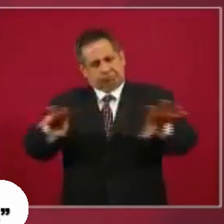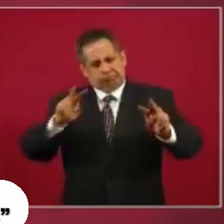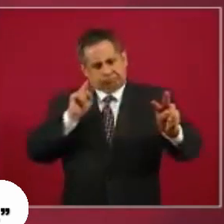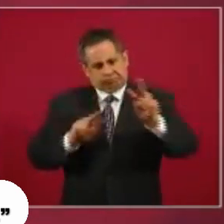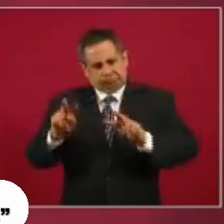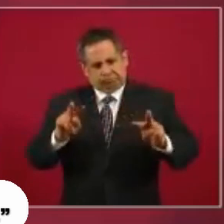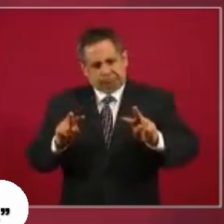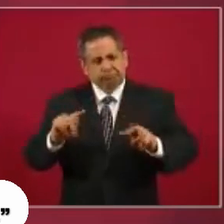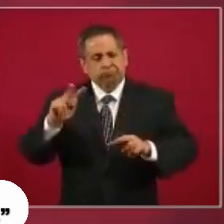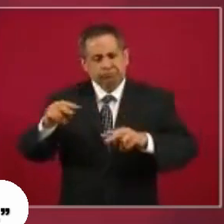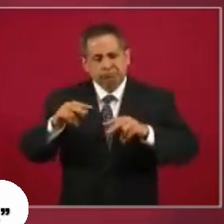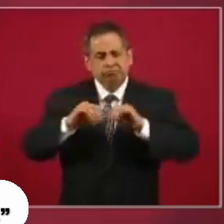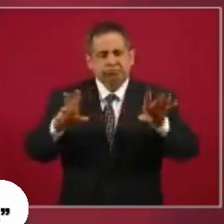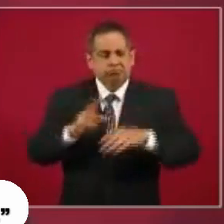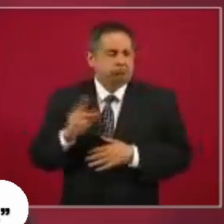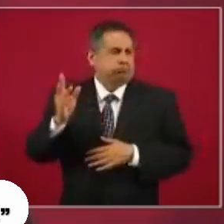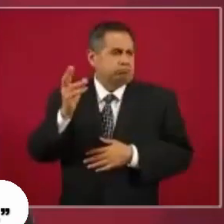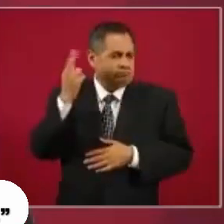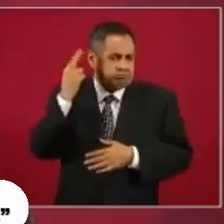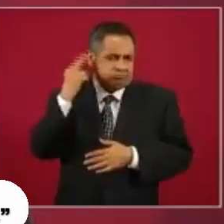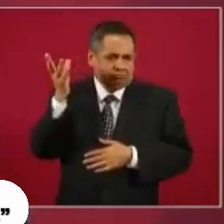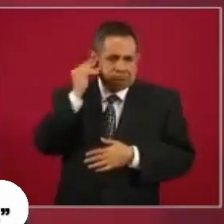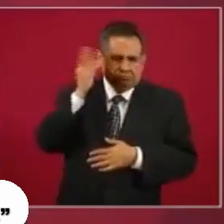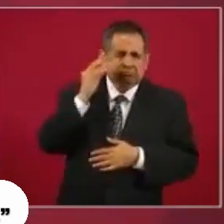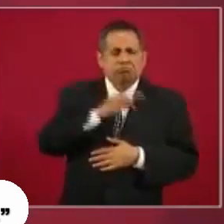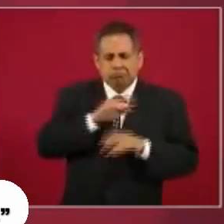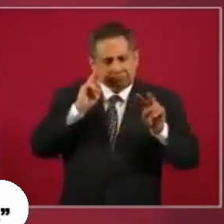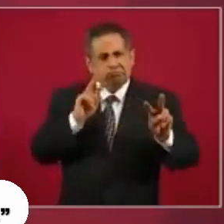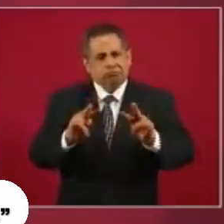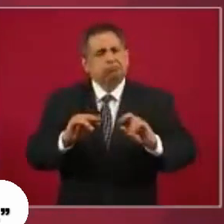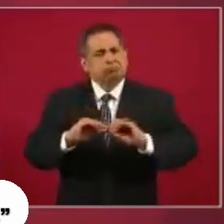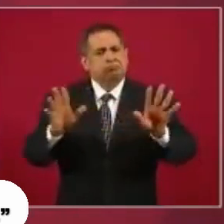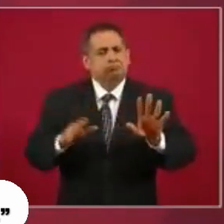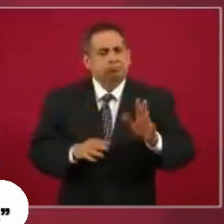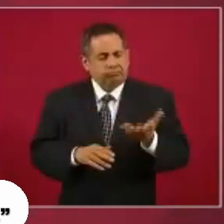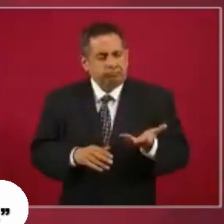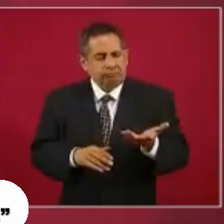por televisión se puede escuchar por radio y